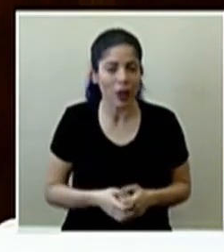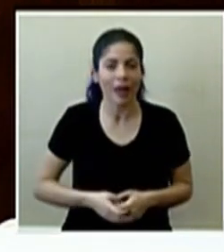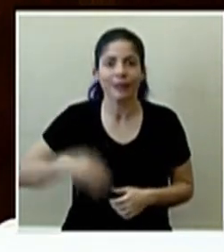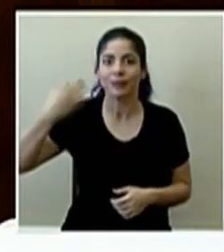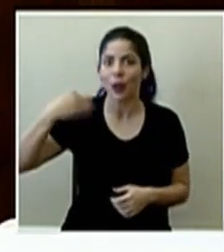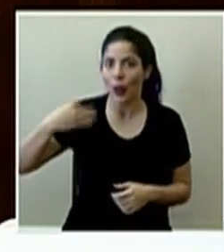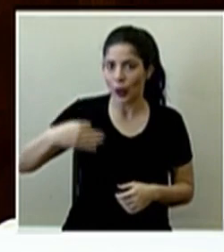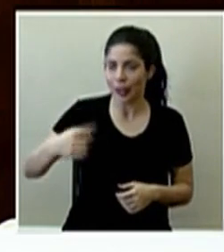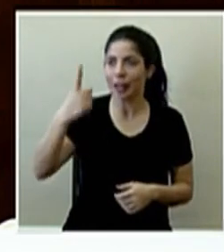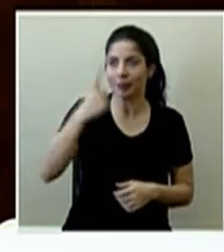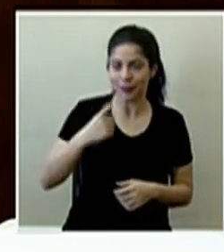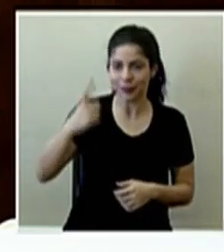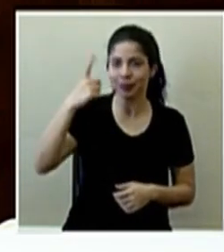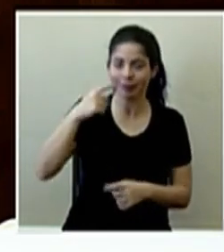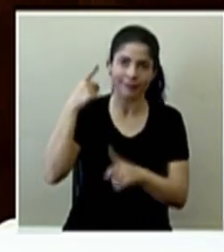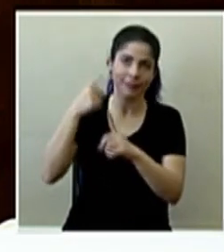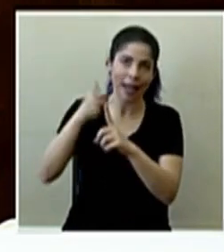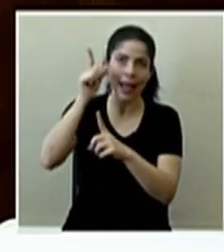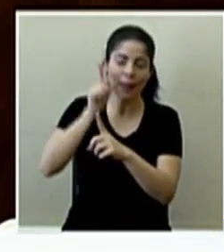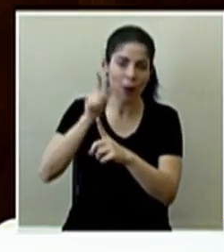todos los días me preguntan sobre Limón.